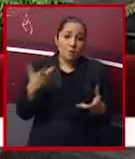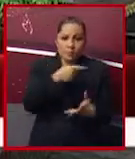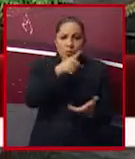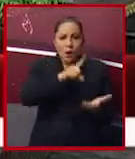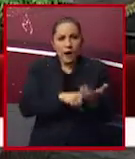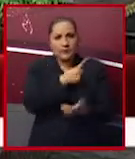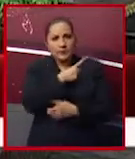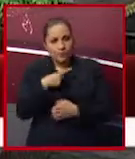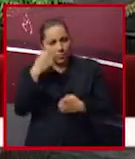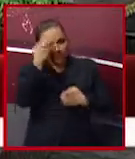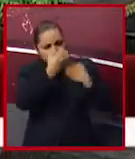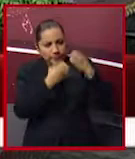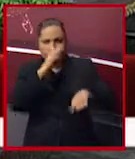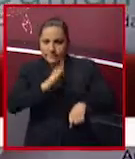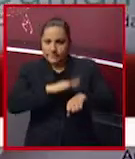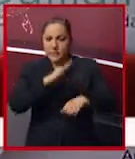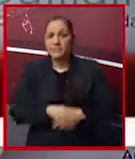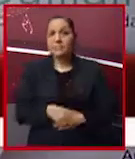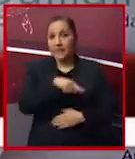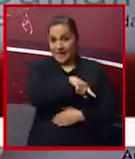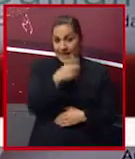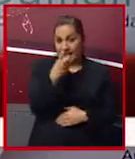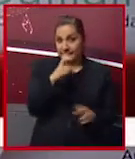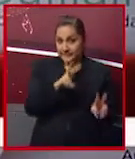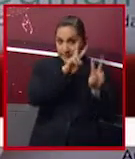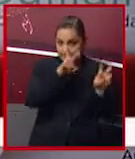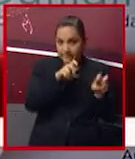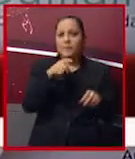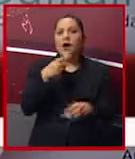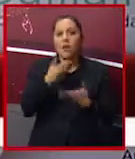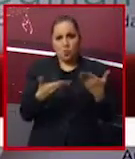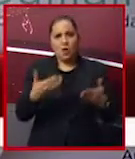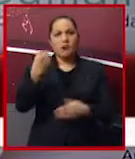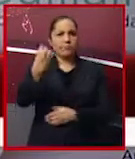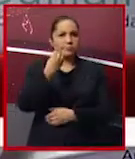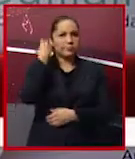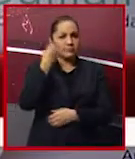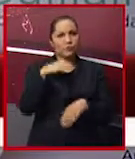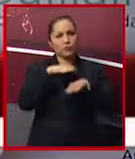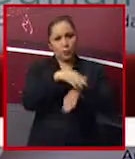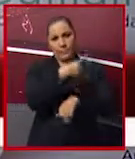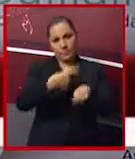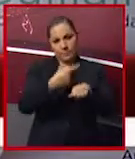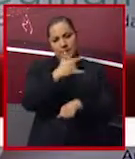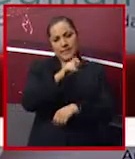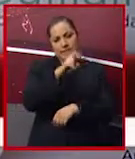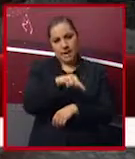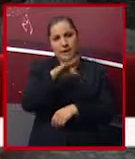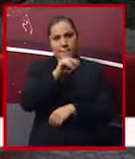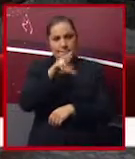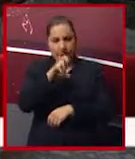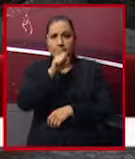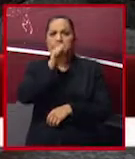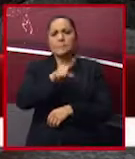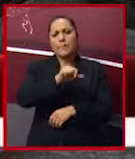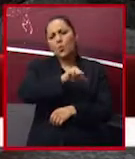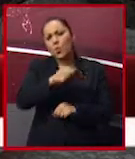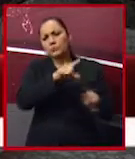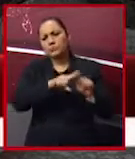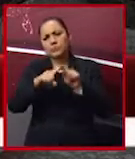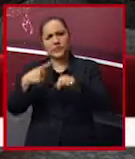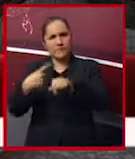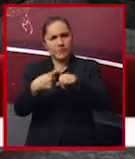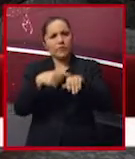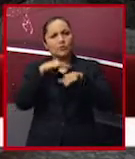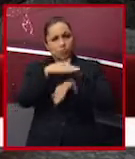este tema motivo del primer simposio del síndrome de Guillain-Barré y otras enfermedades neurológicas, celebrado en la